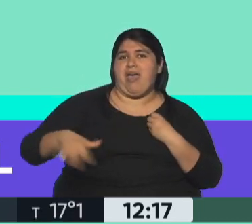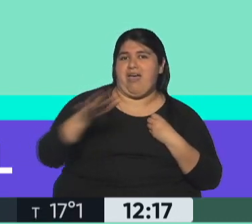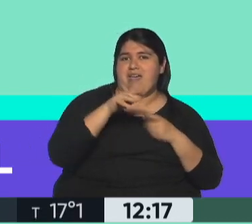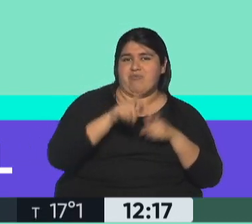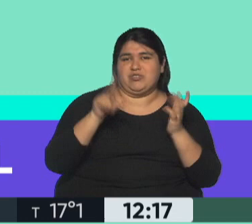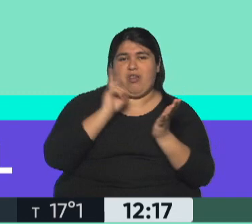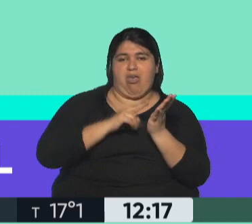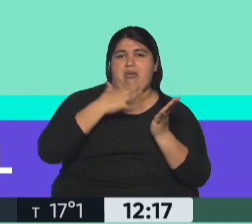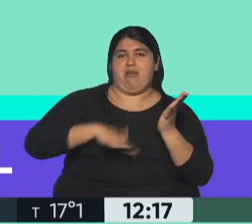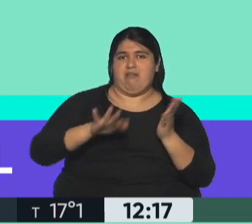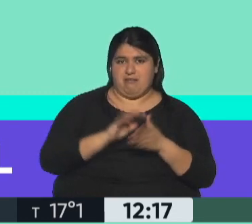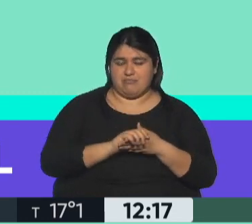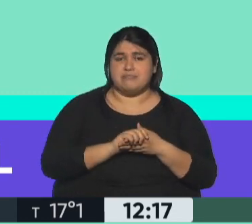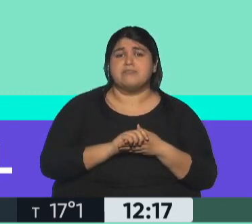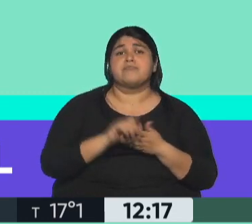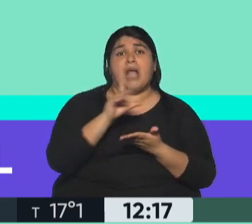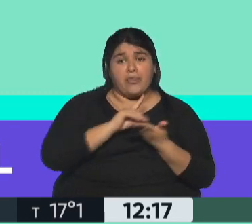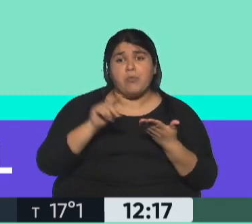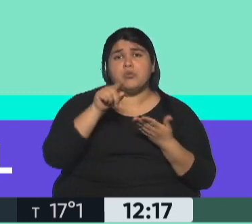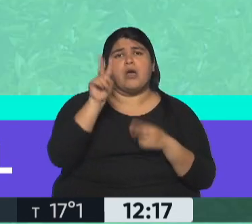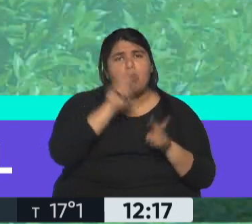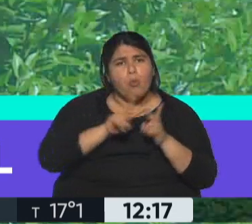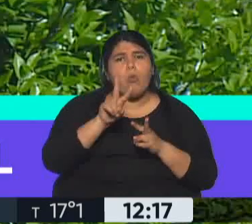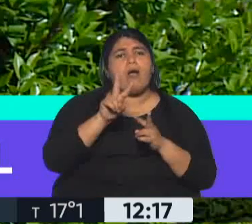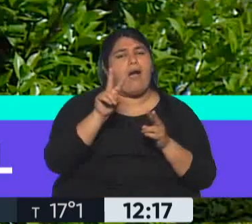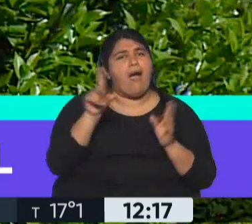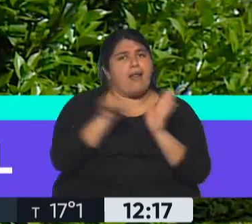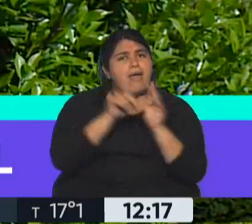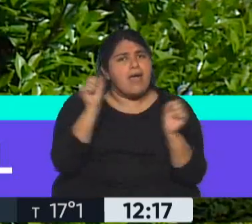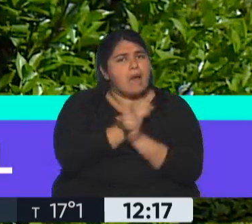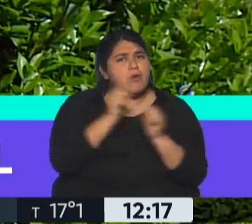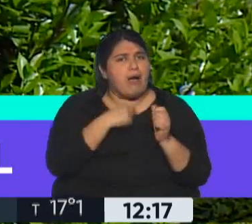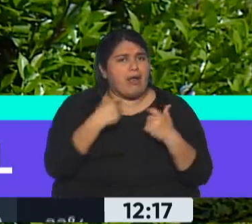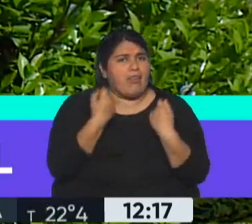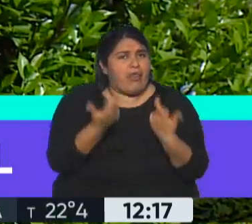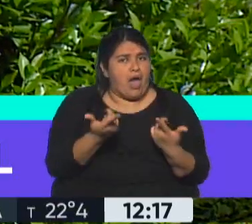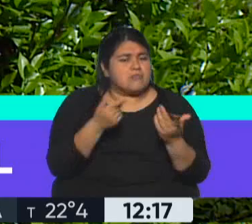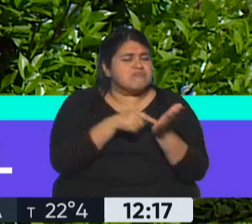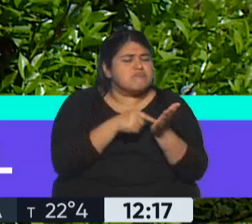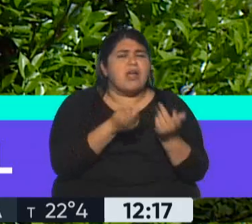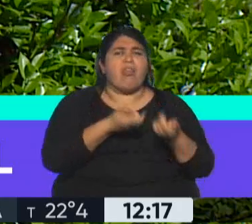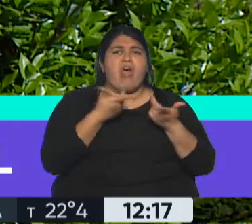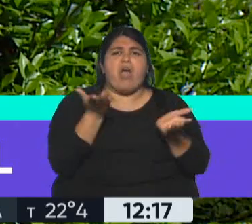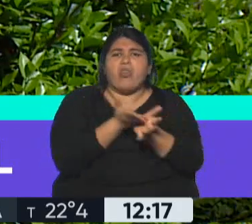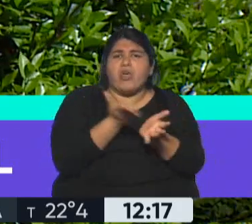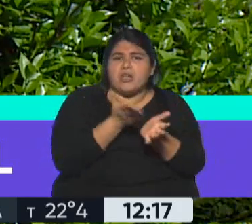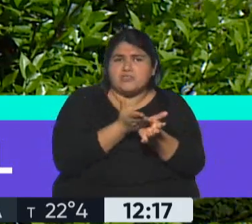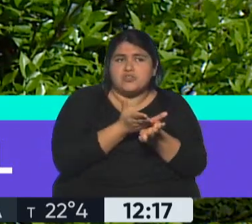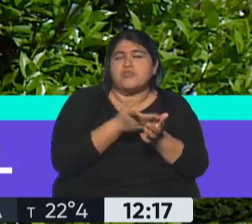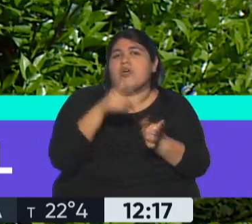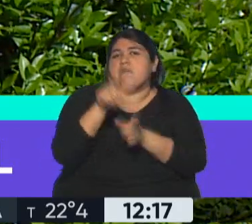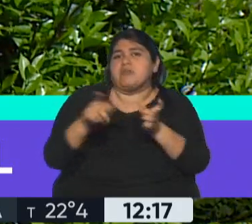y bueno y diputado justamente busca aprobar esta ley porque protege el derecho a la salud y a la información de los consumidores